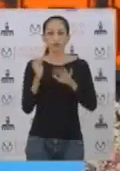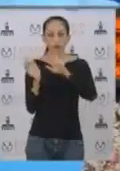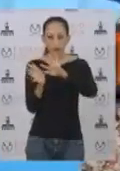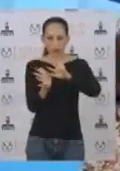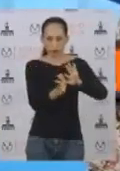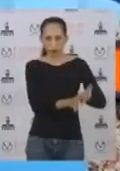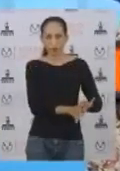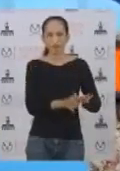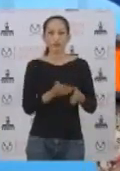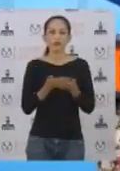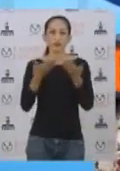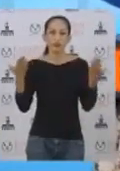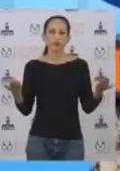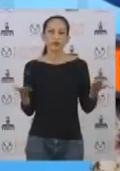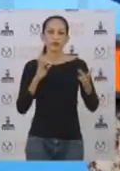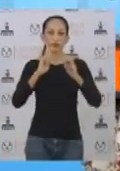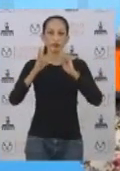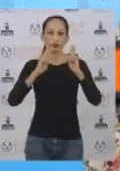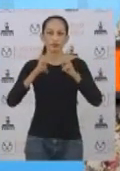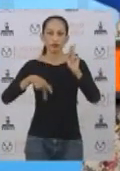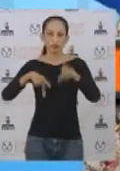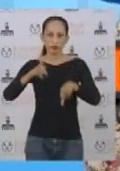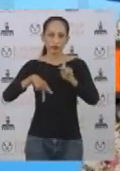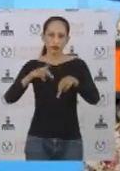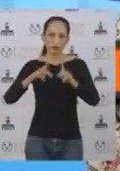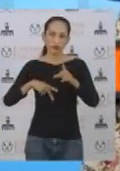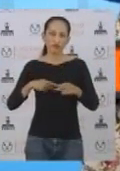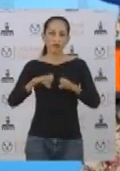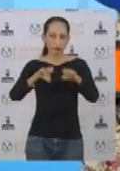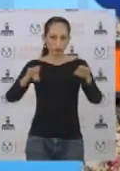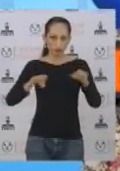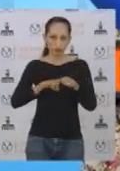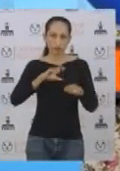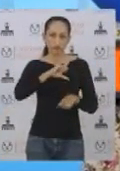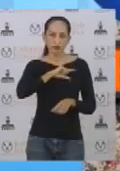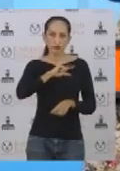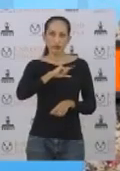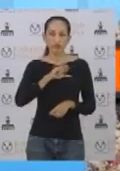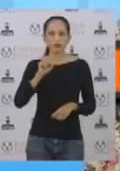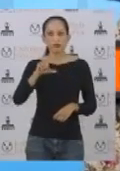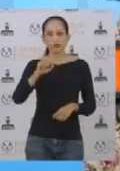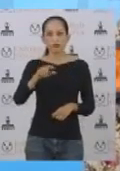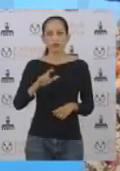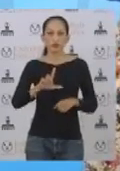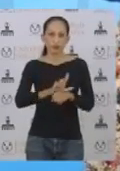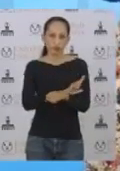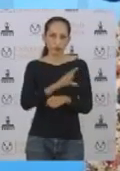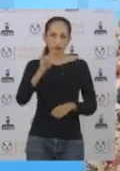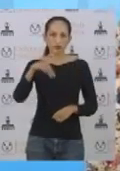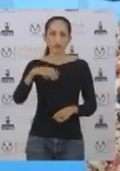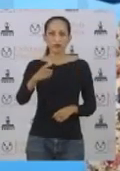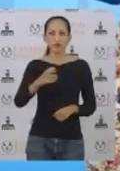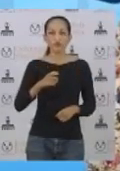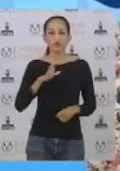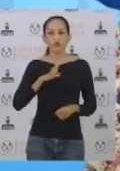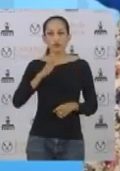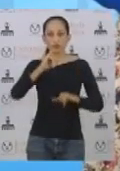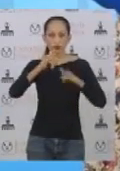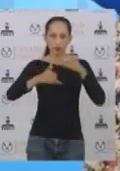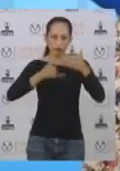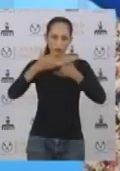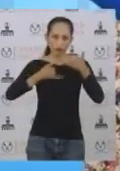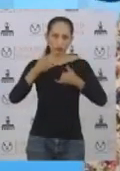a cambiar de información. Ahora vamos a platicar del fútbol en la misma línea, el equipo Correcaminos del Ascenso MX. En el torneo